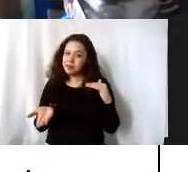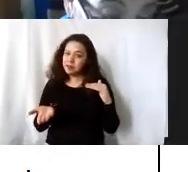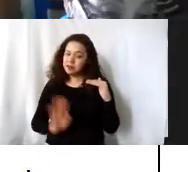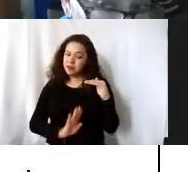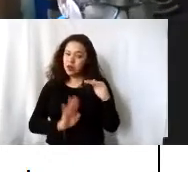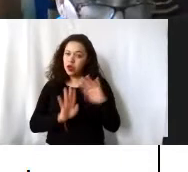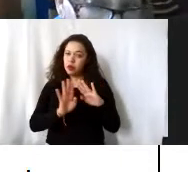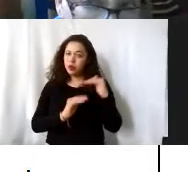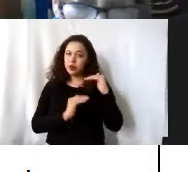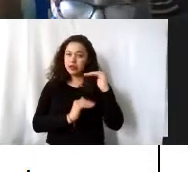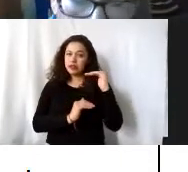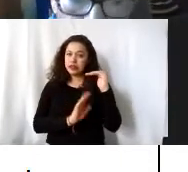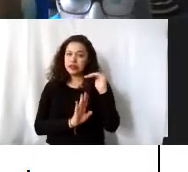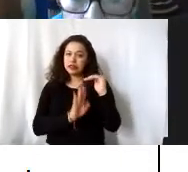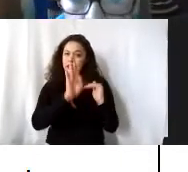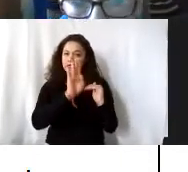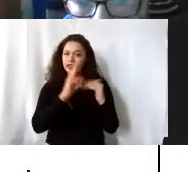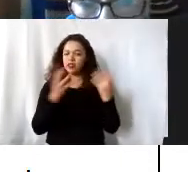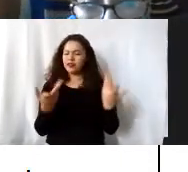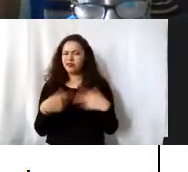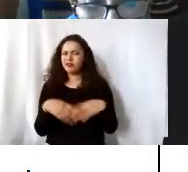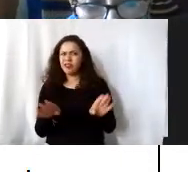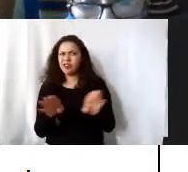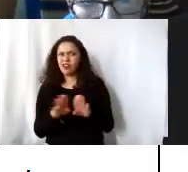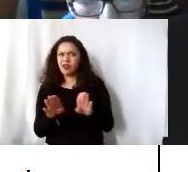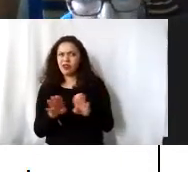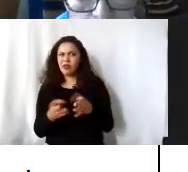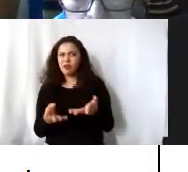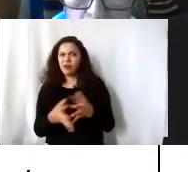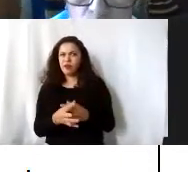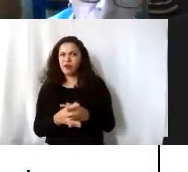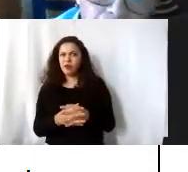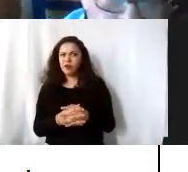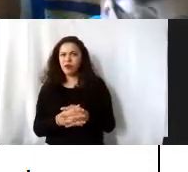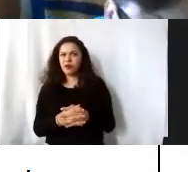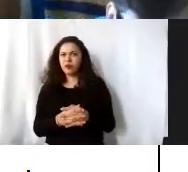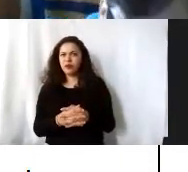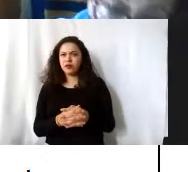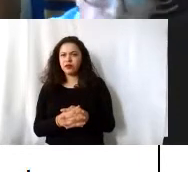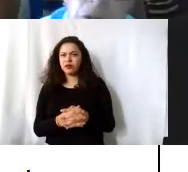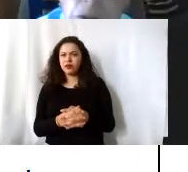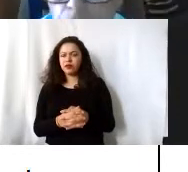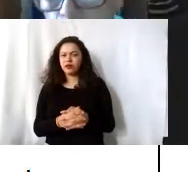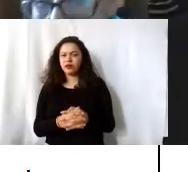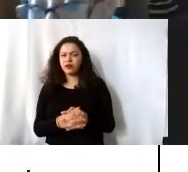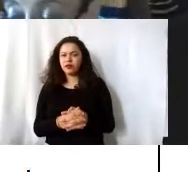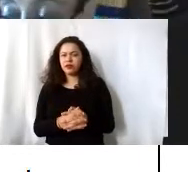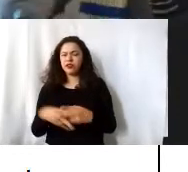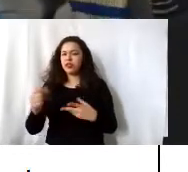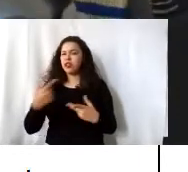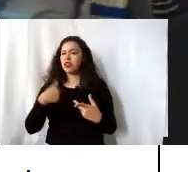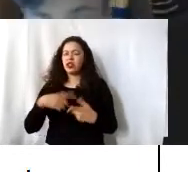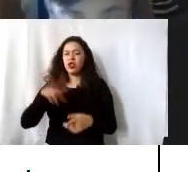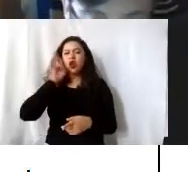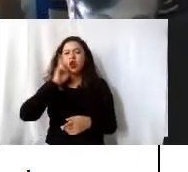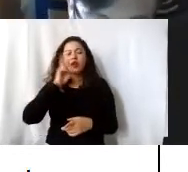rebasa y dicen, a ver, ¿cómo? Esto pues no va acorde lo que yo estoy observando con